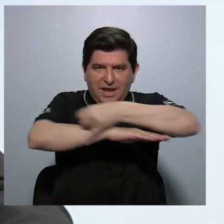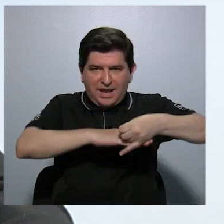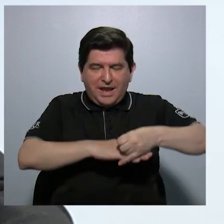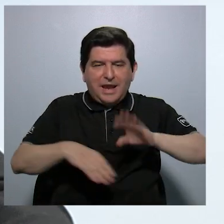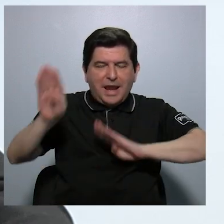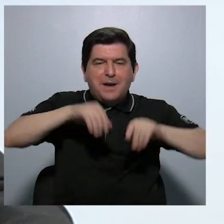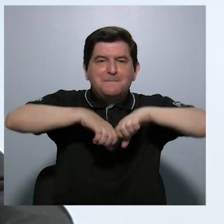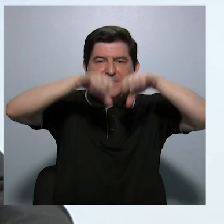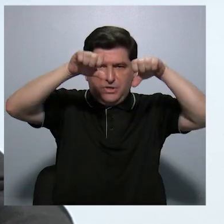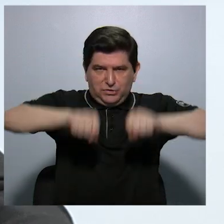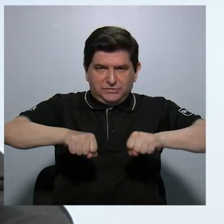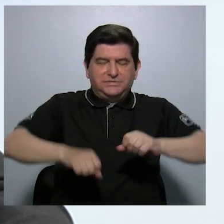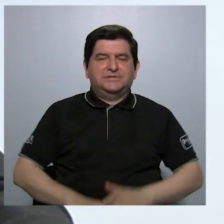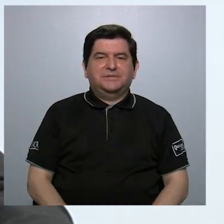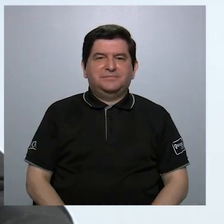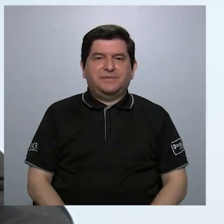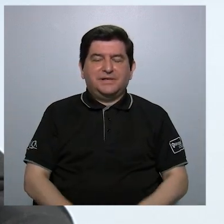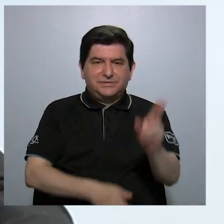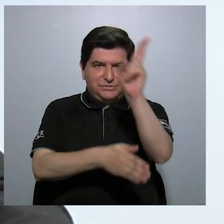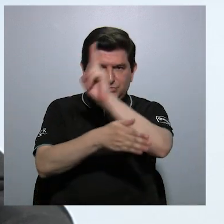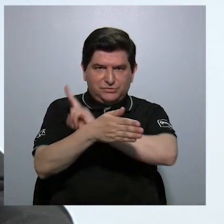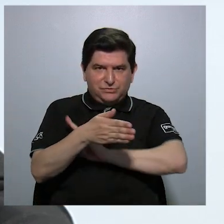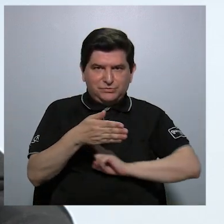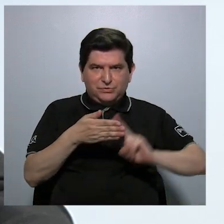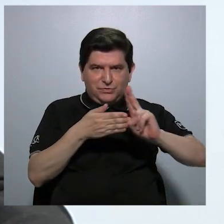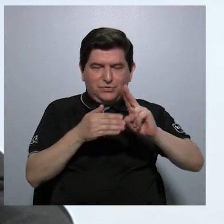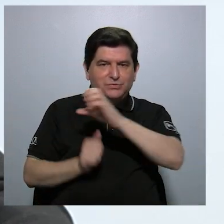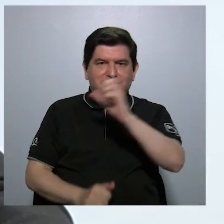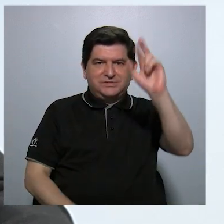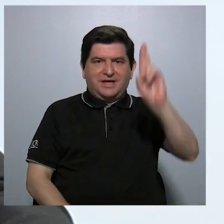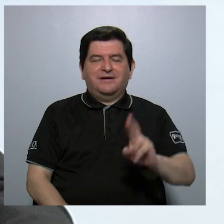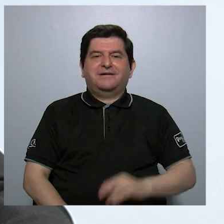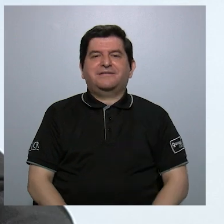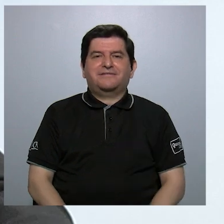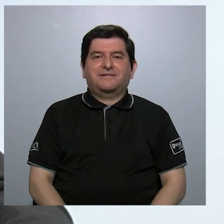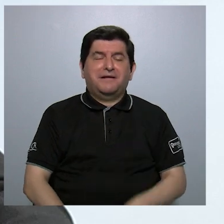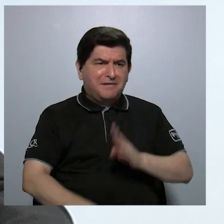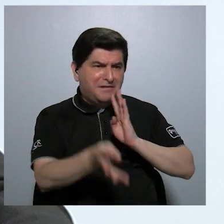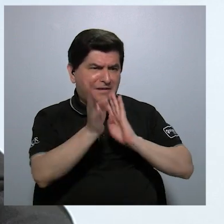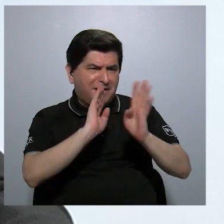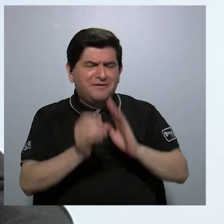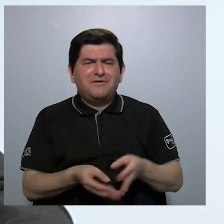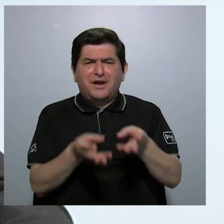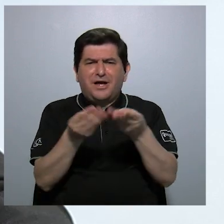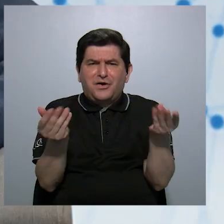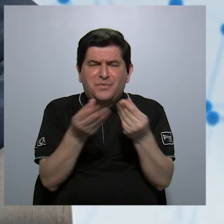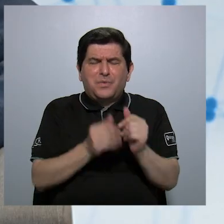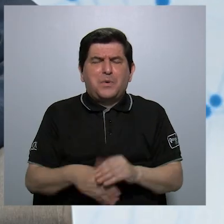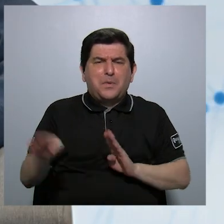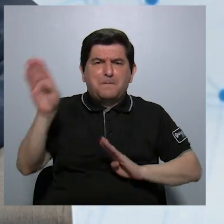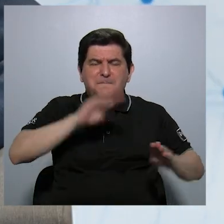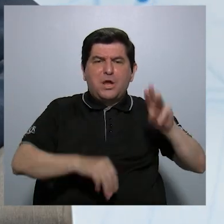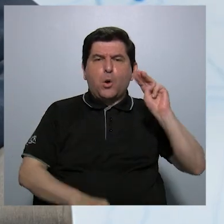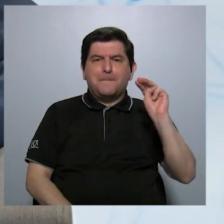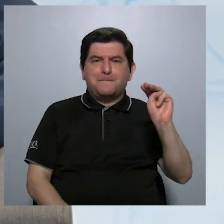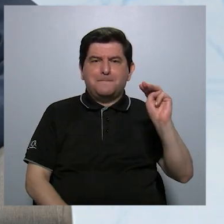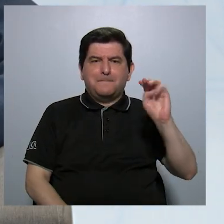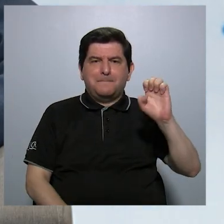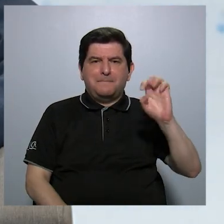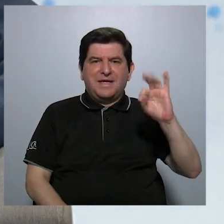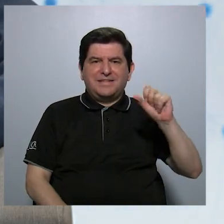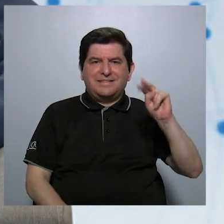Escuela de Ingeniería de Biosistemas de la Universidad de Costa Rica. Hablamos sobre producción de